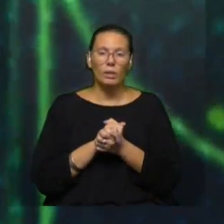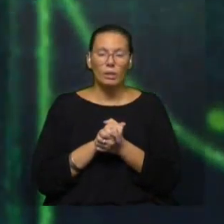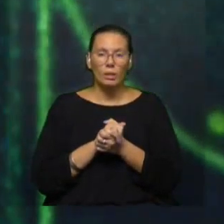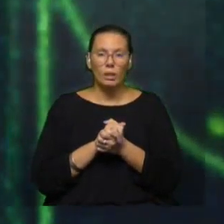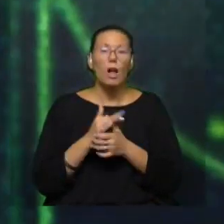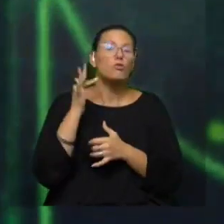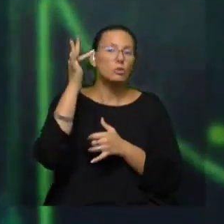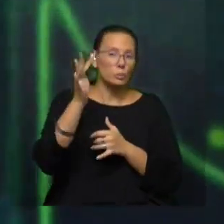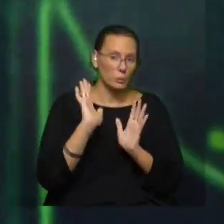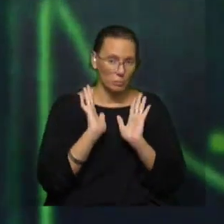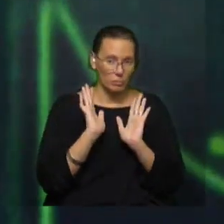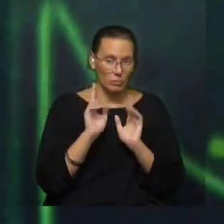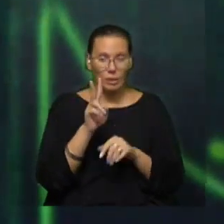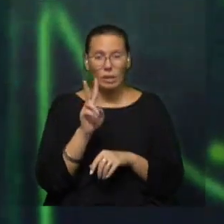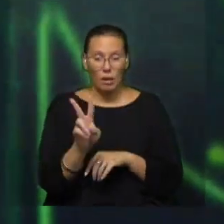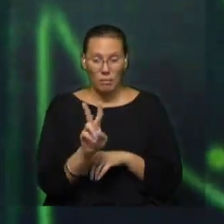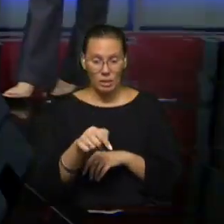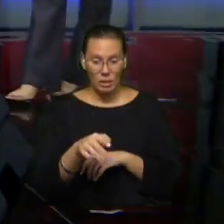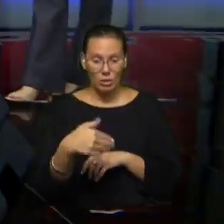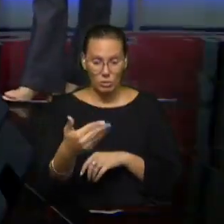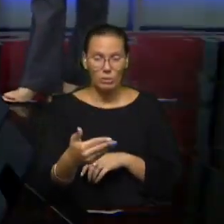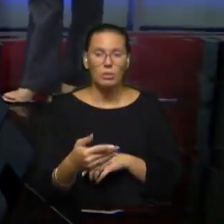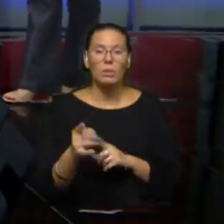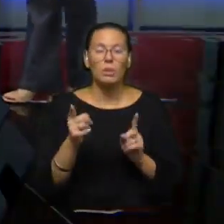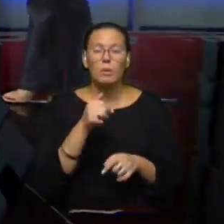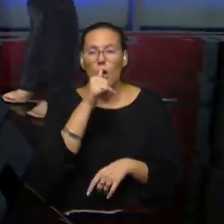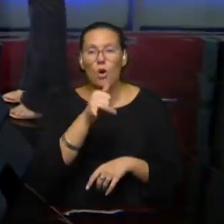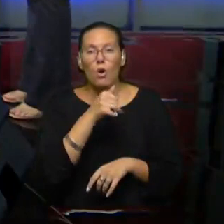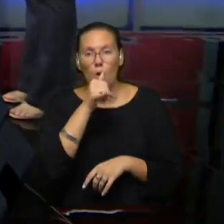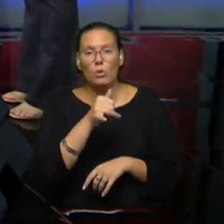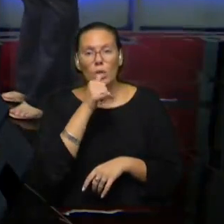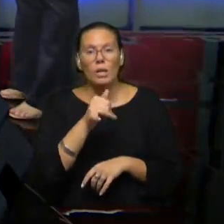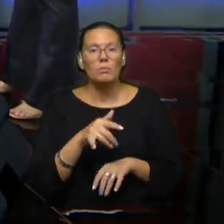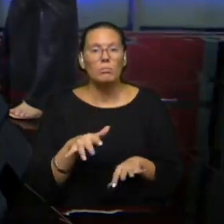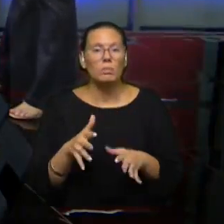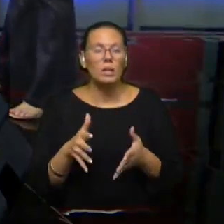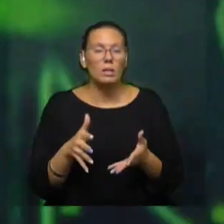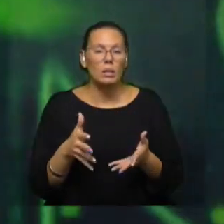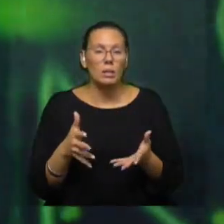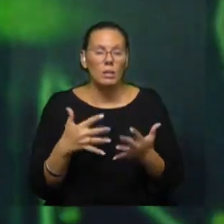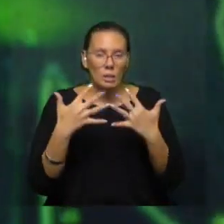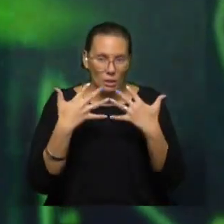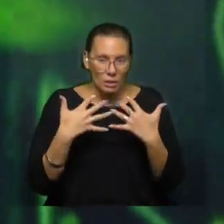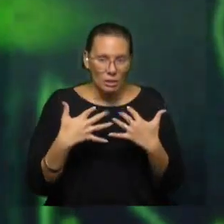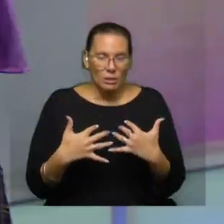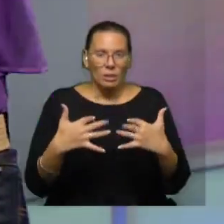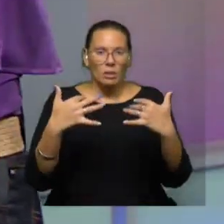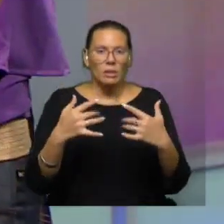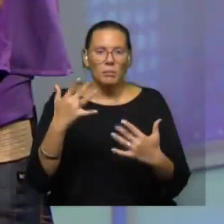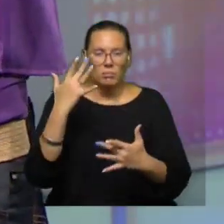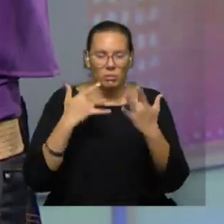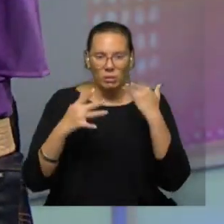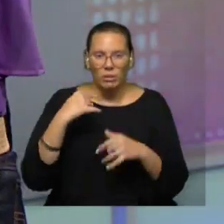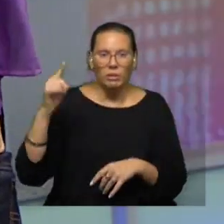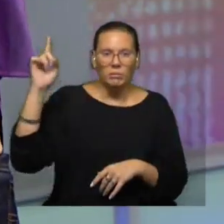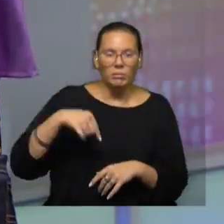al futuro, vamos sí. a 22, sí. como para también contarnos un poquito de qué va a traer, de qué va a tratar el show, esta artista que viene